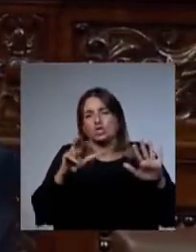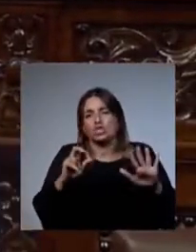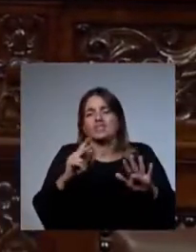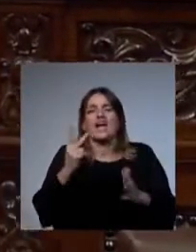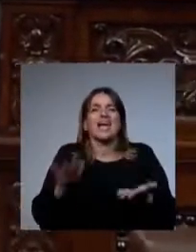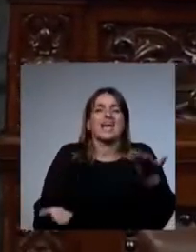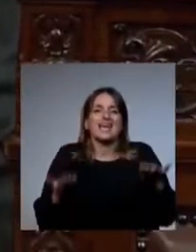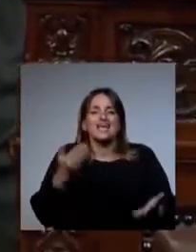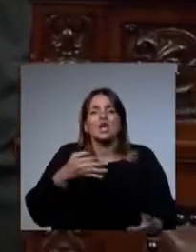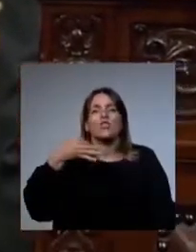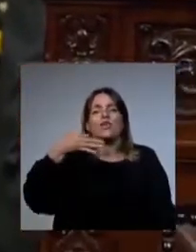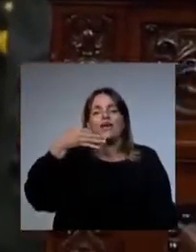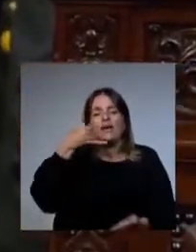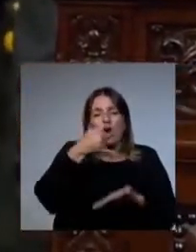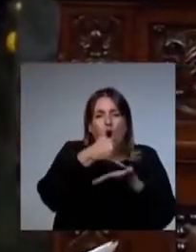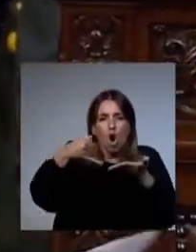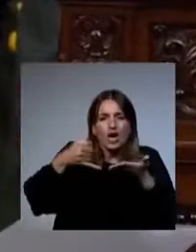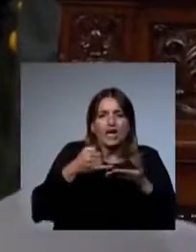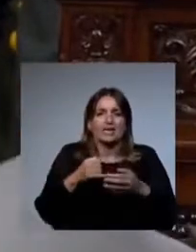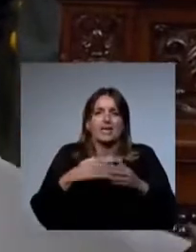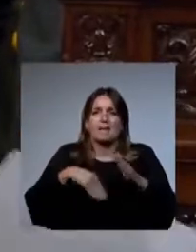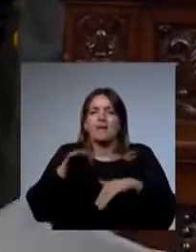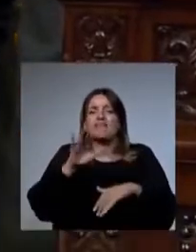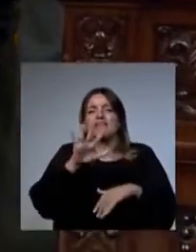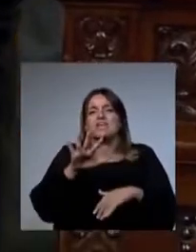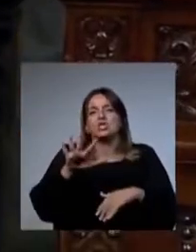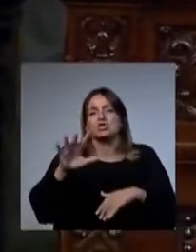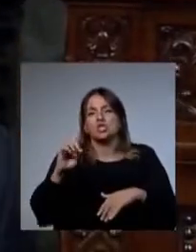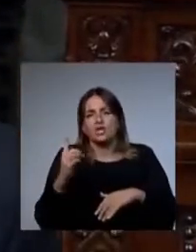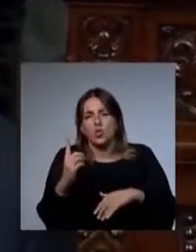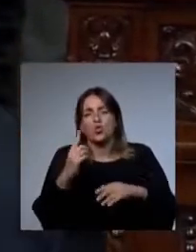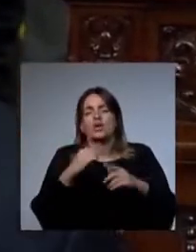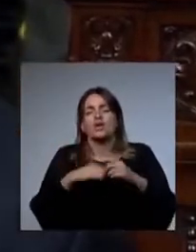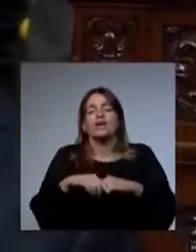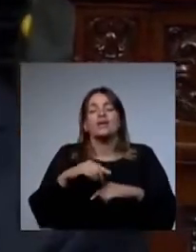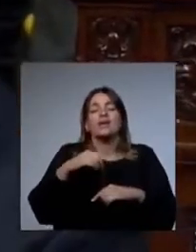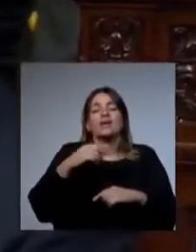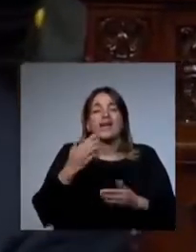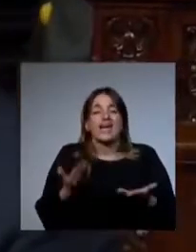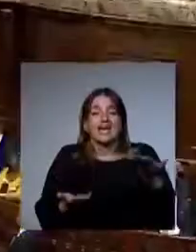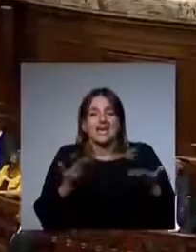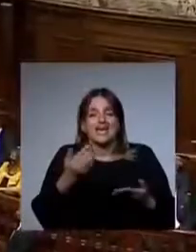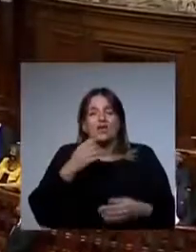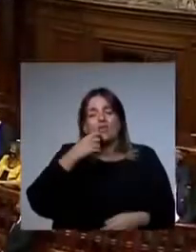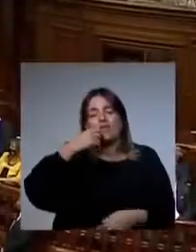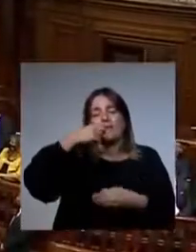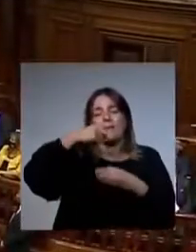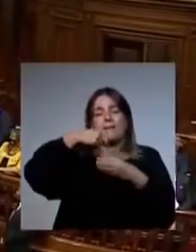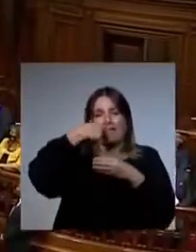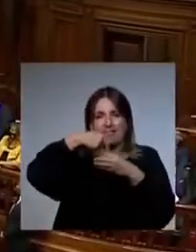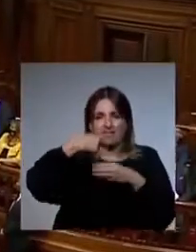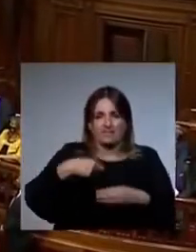kilos de cocaína y más de 581 kilos de pasta base.